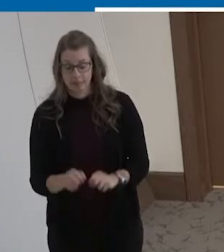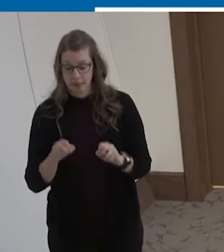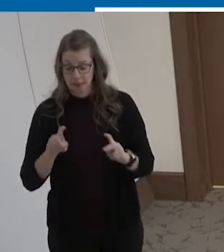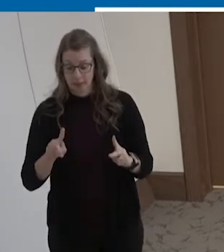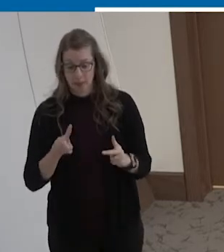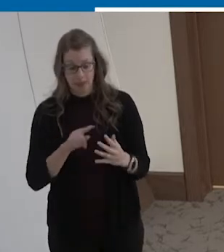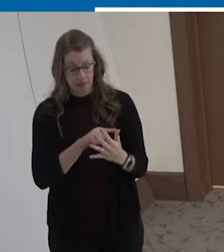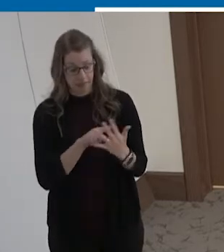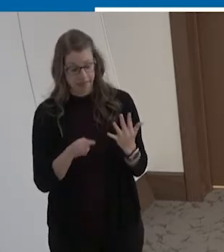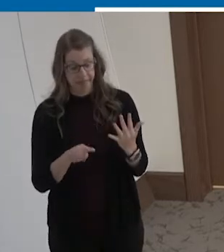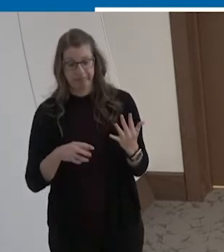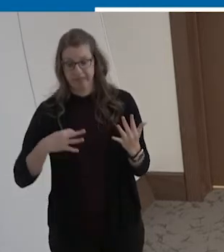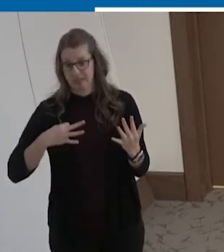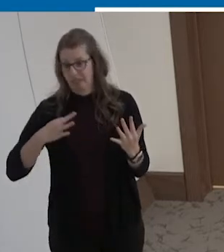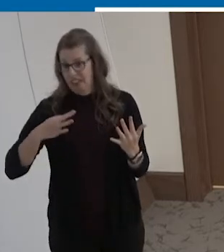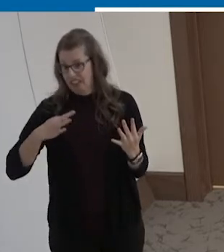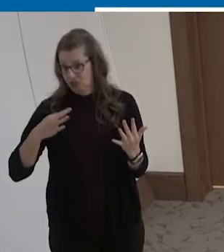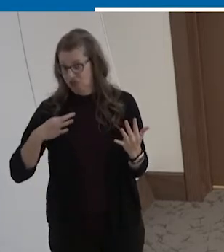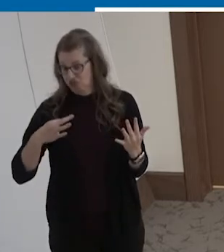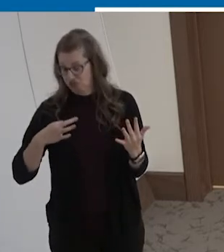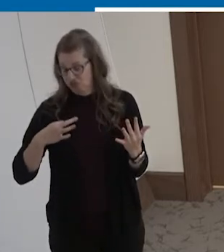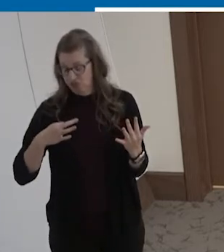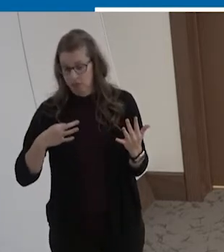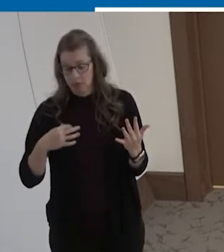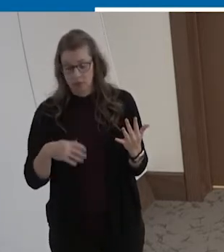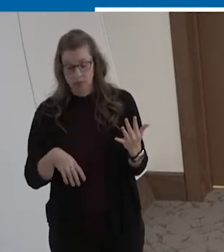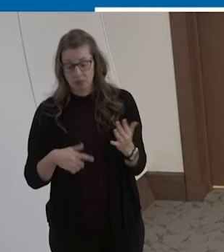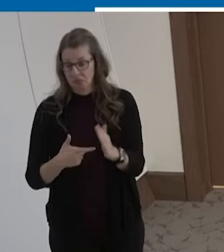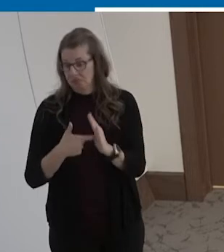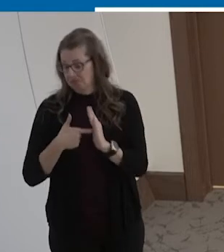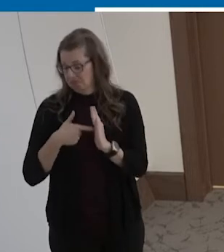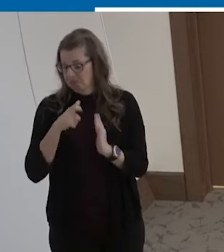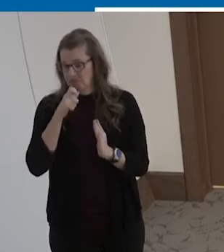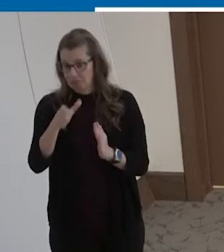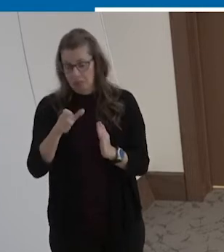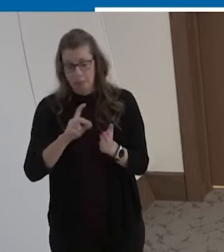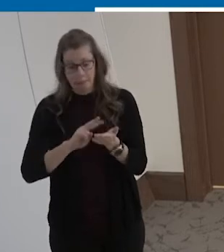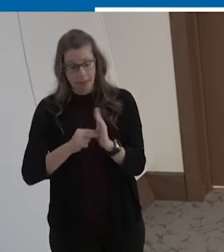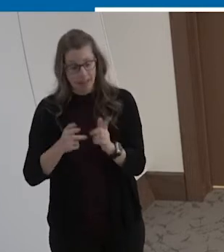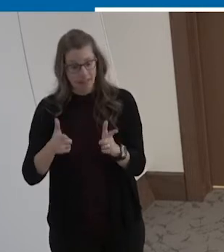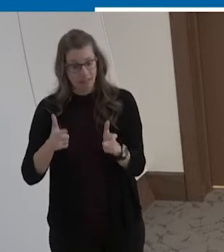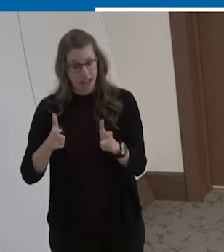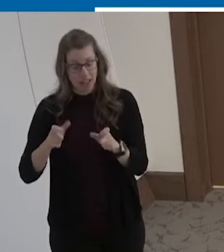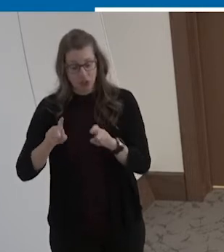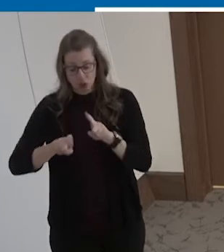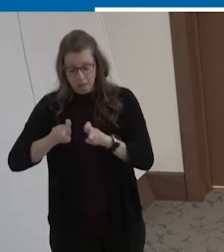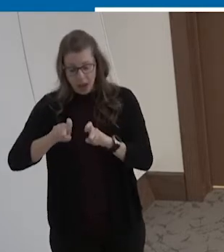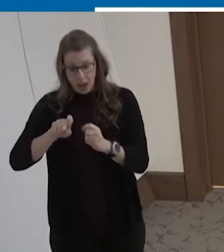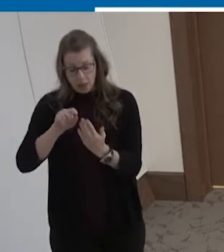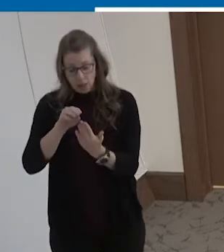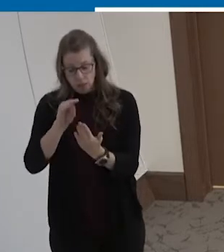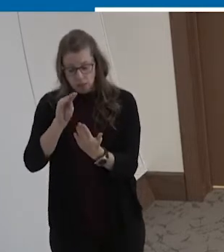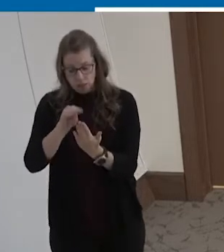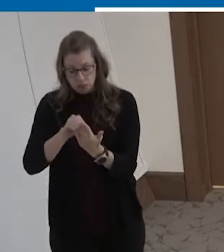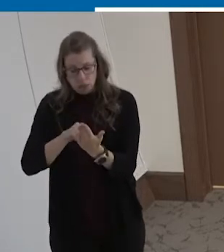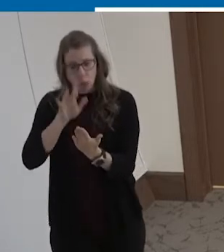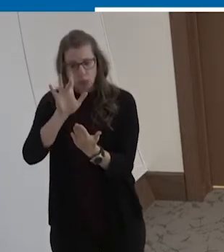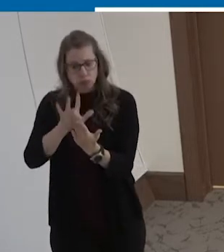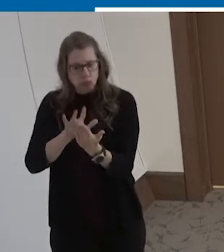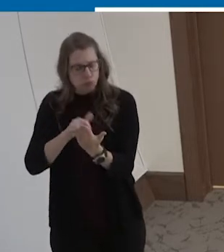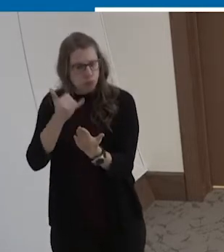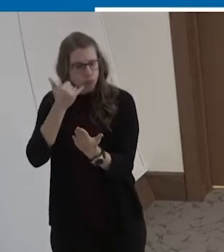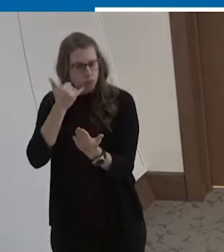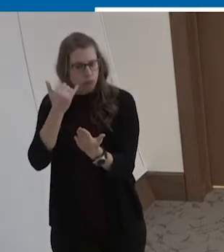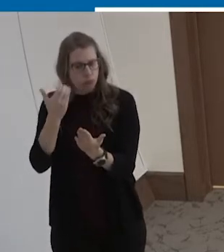are completely voluntary, and they would either be by quick surveys that you would do on your phone or on your computer, or by a